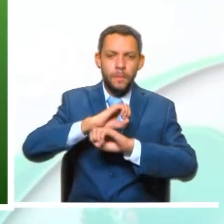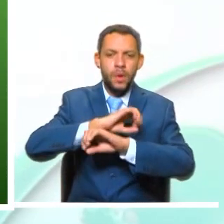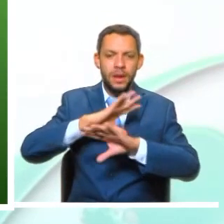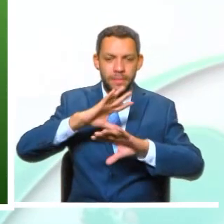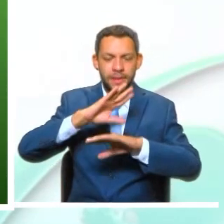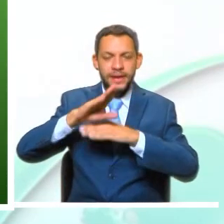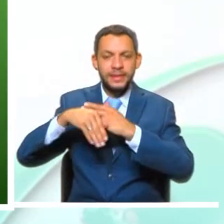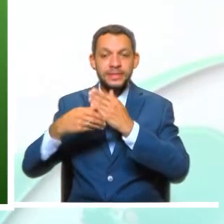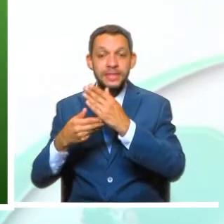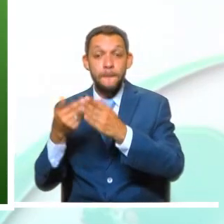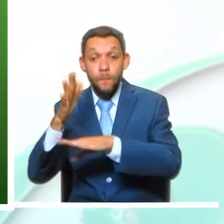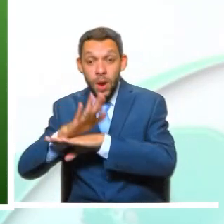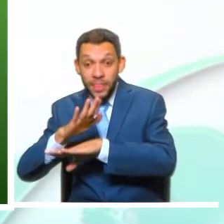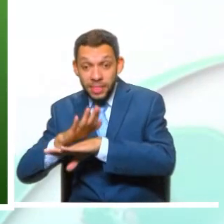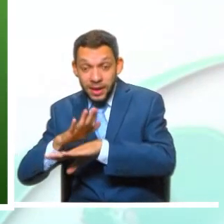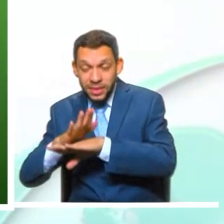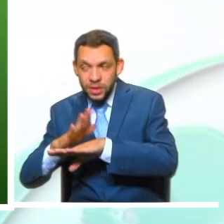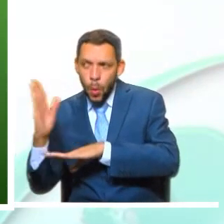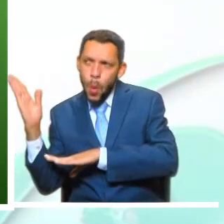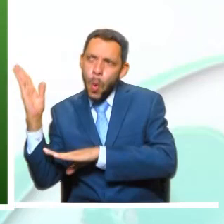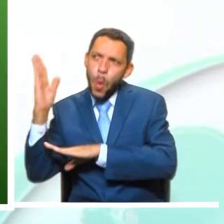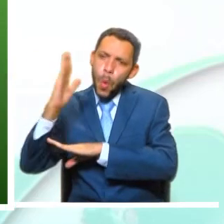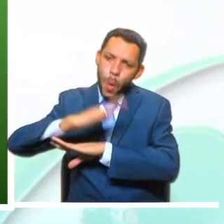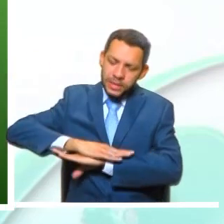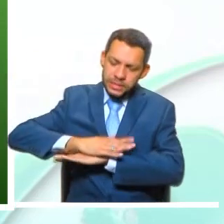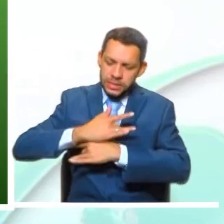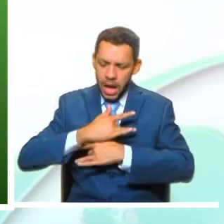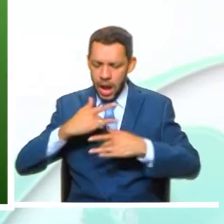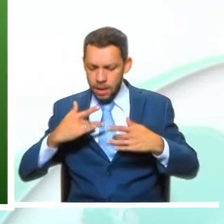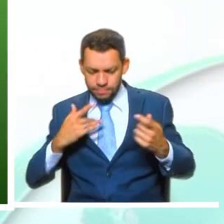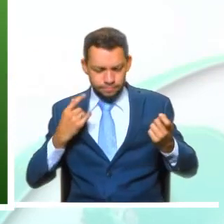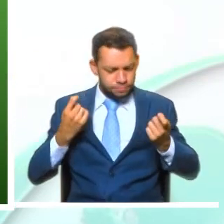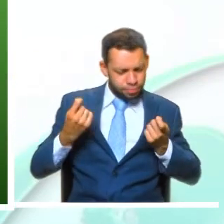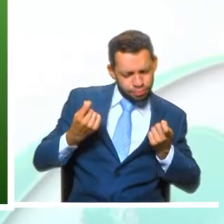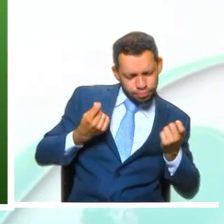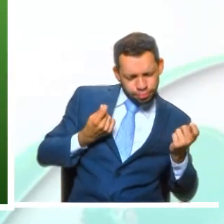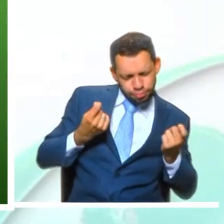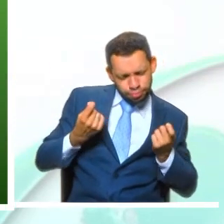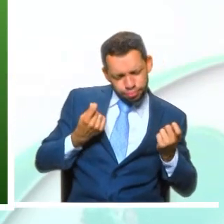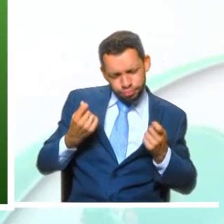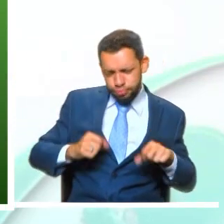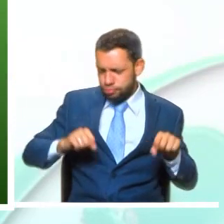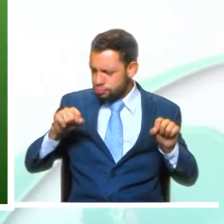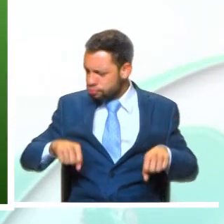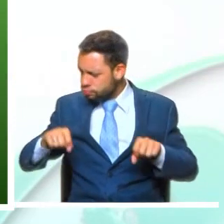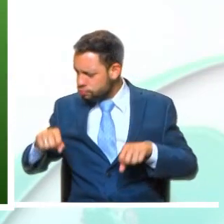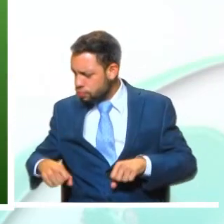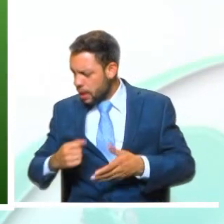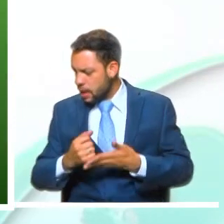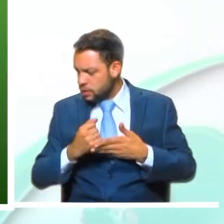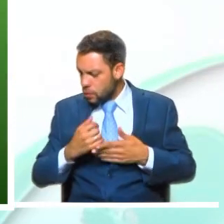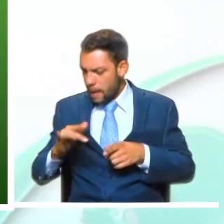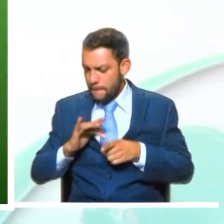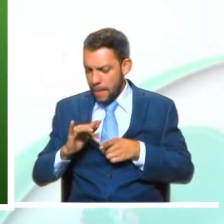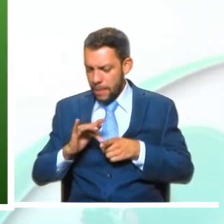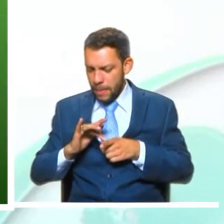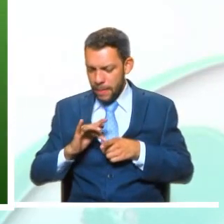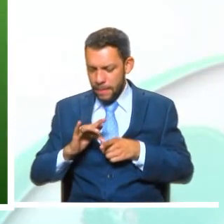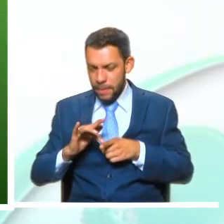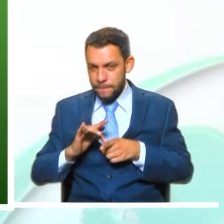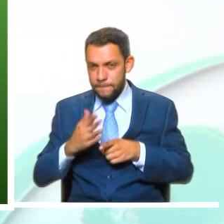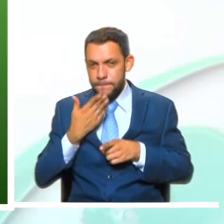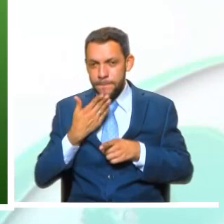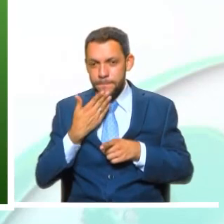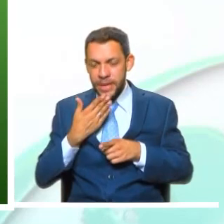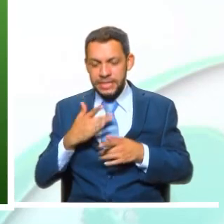para que sea como una especie considero yo como un día